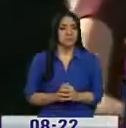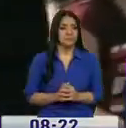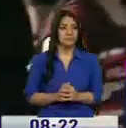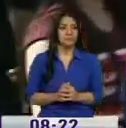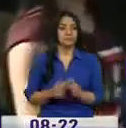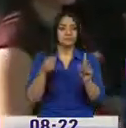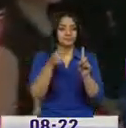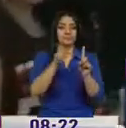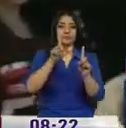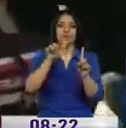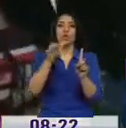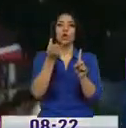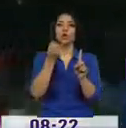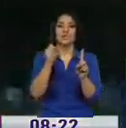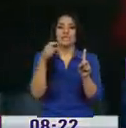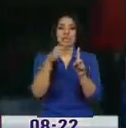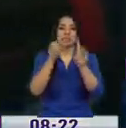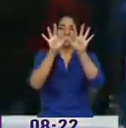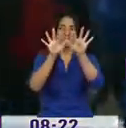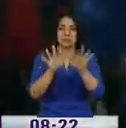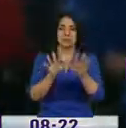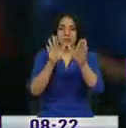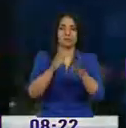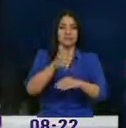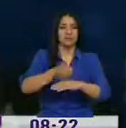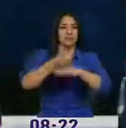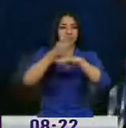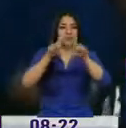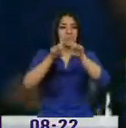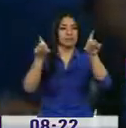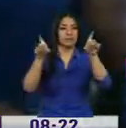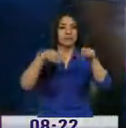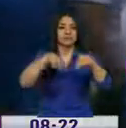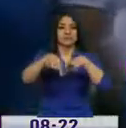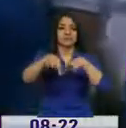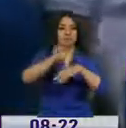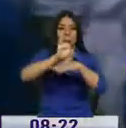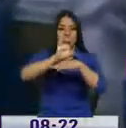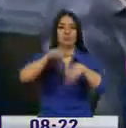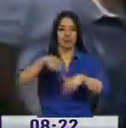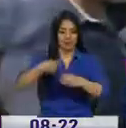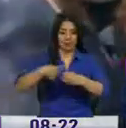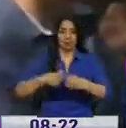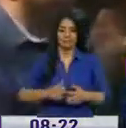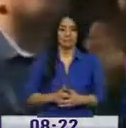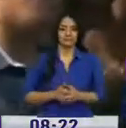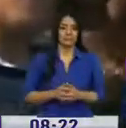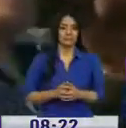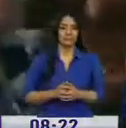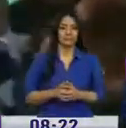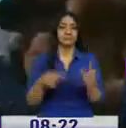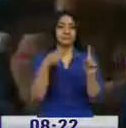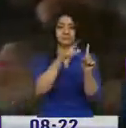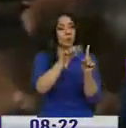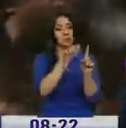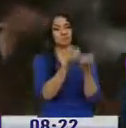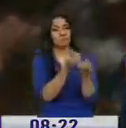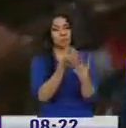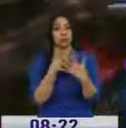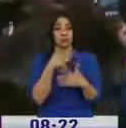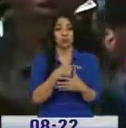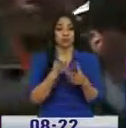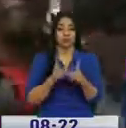Luis Calvo Piña, él es secretario de la Cámara de Transportes de Quito. Buenos días, don Luis, coméntenos. Entonces, ustedes van a